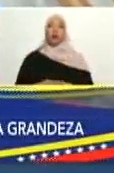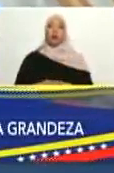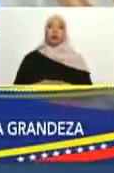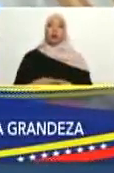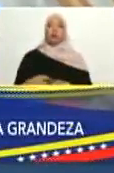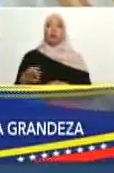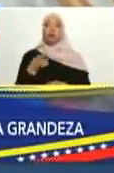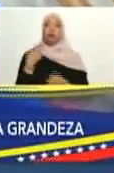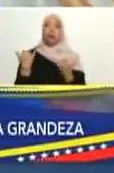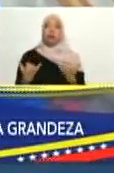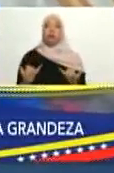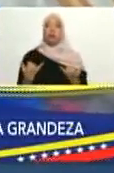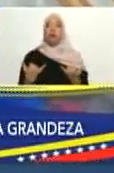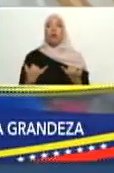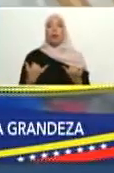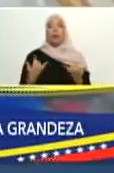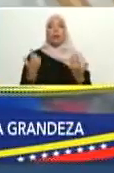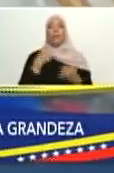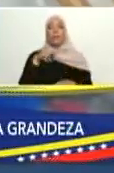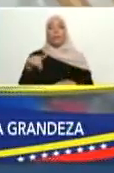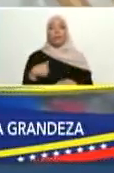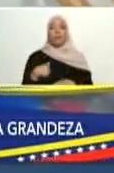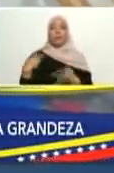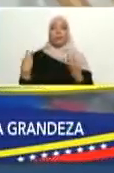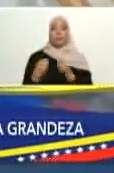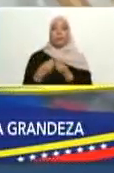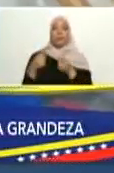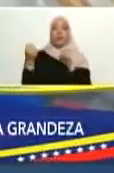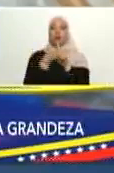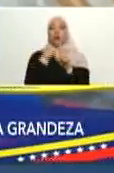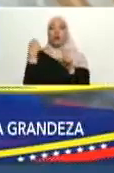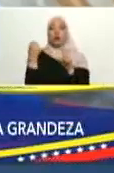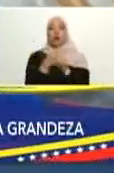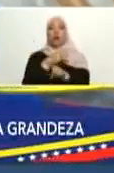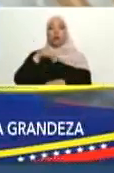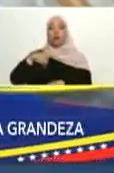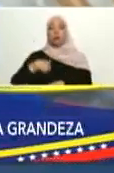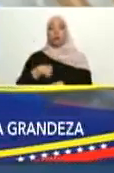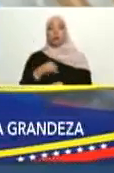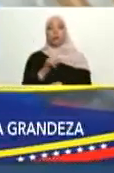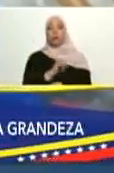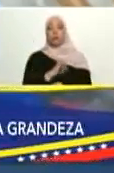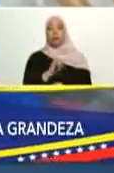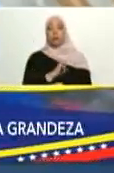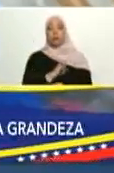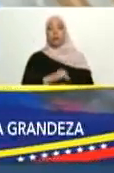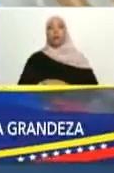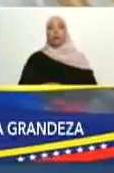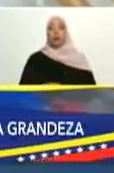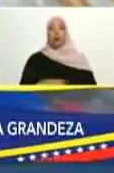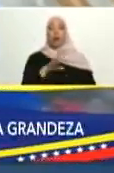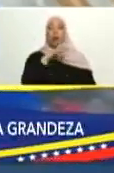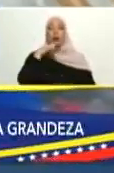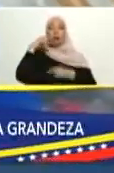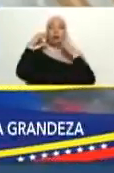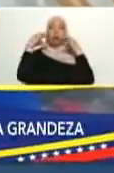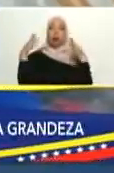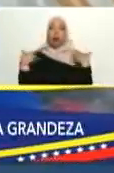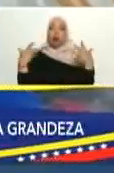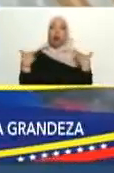espada, mosquete, lanza de combate, nuestra identidad hecha sonrisa,